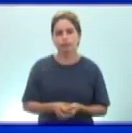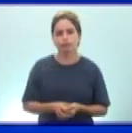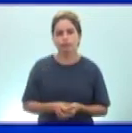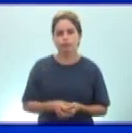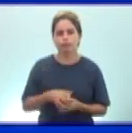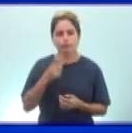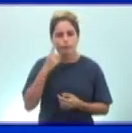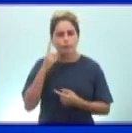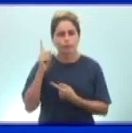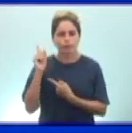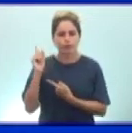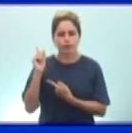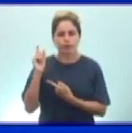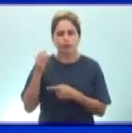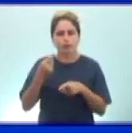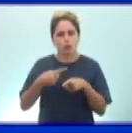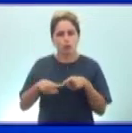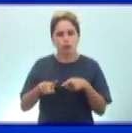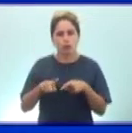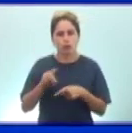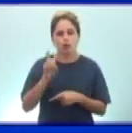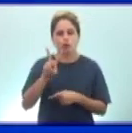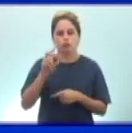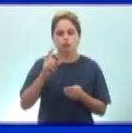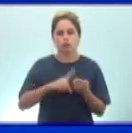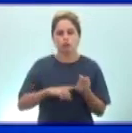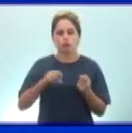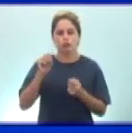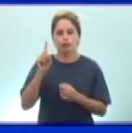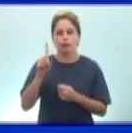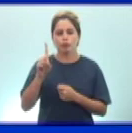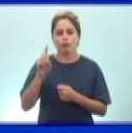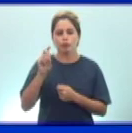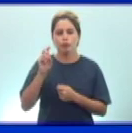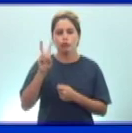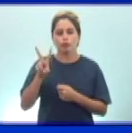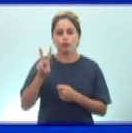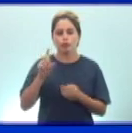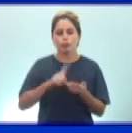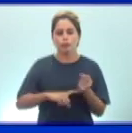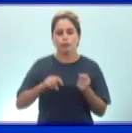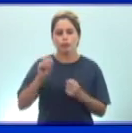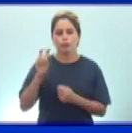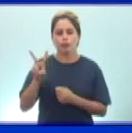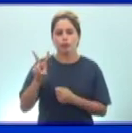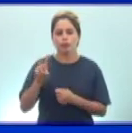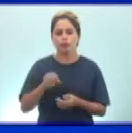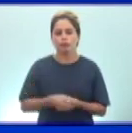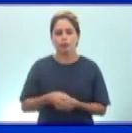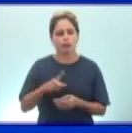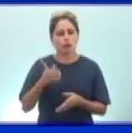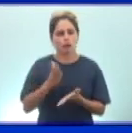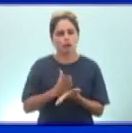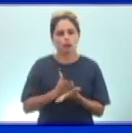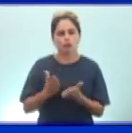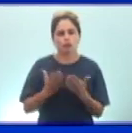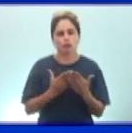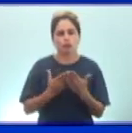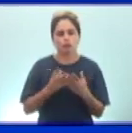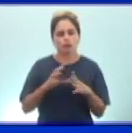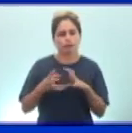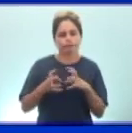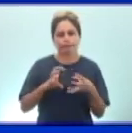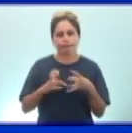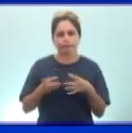manera también 2p1, 2p2 y 2p1. A lo mejor en clase ustedes han estudiado una manera de representar lo que es a partir de las